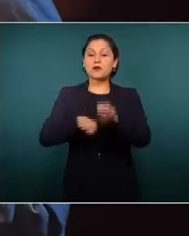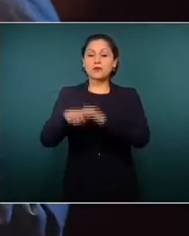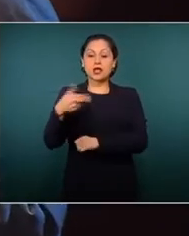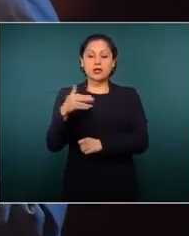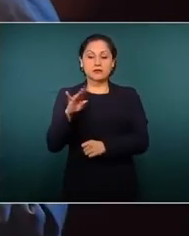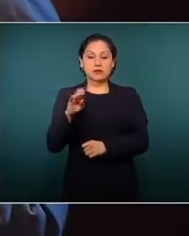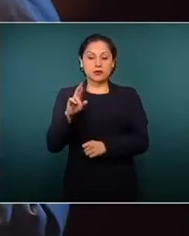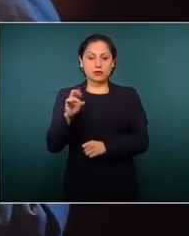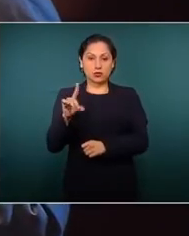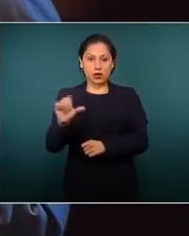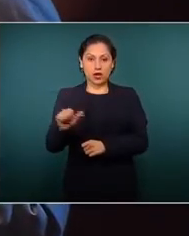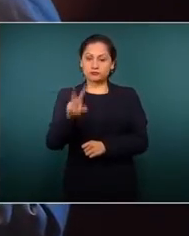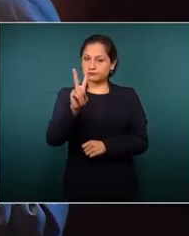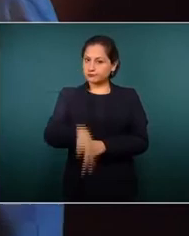vergüenza